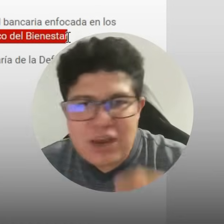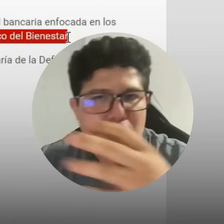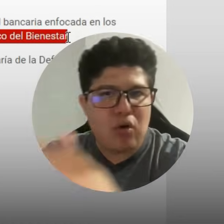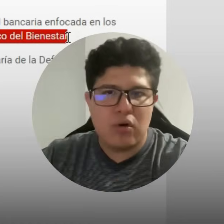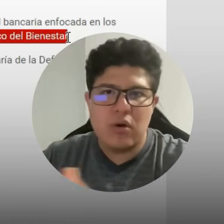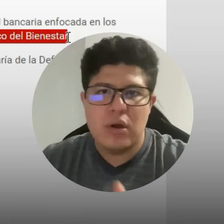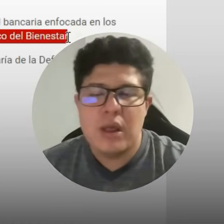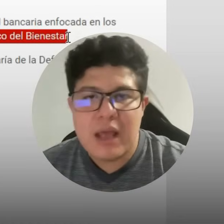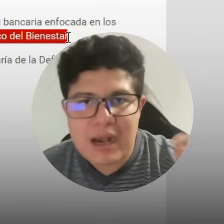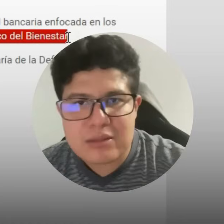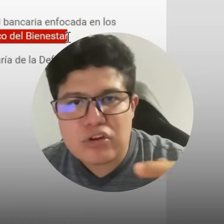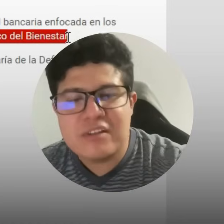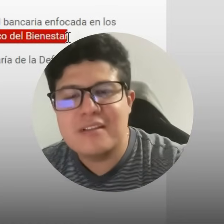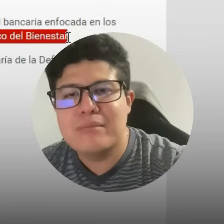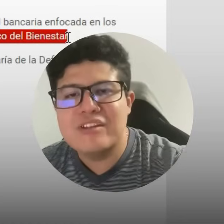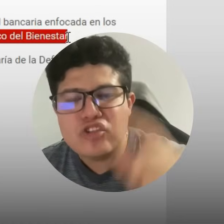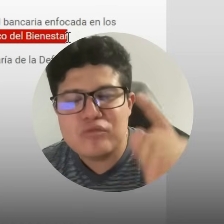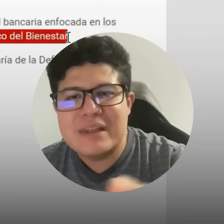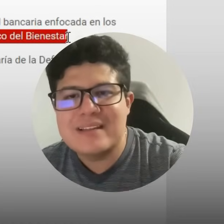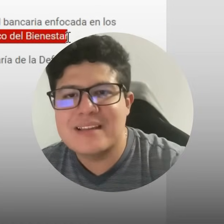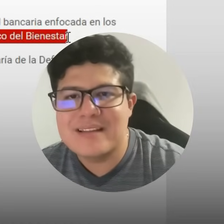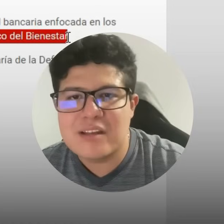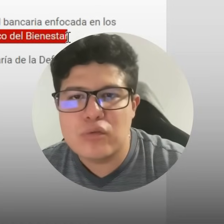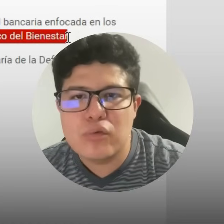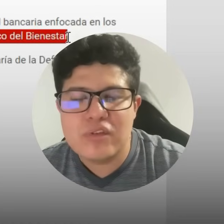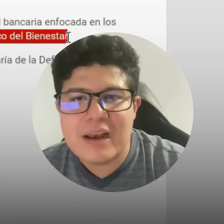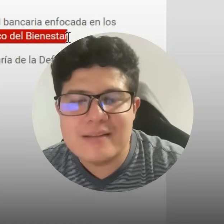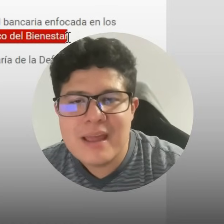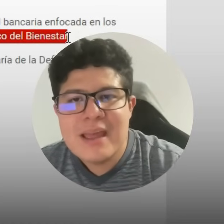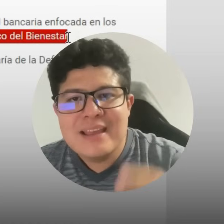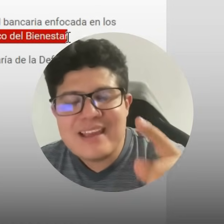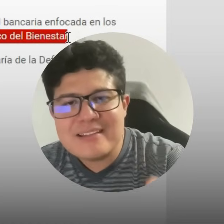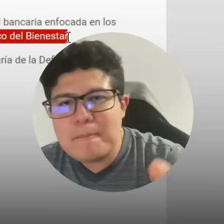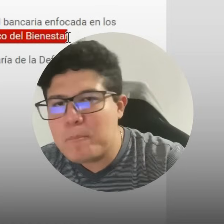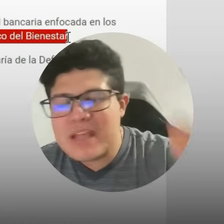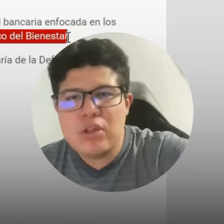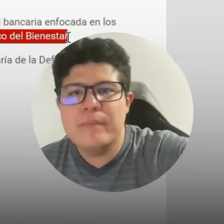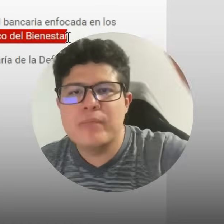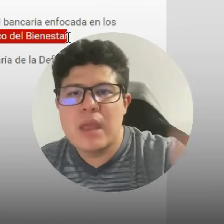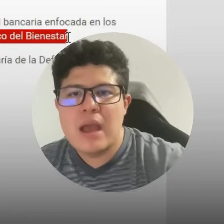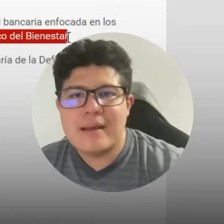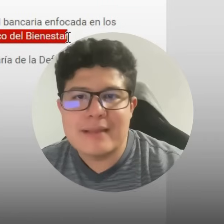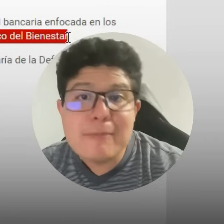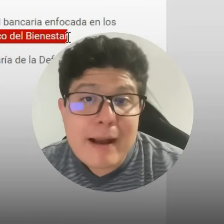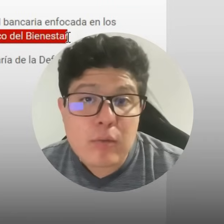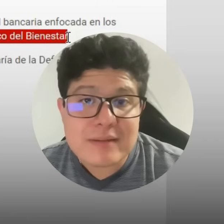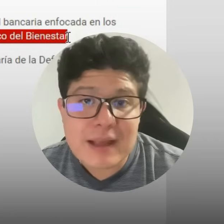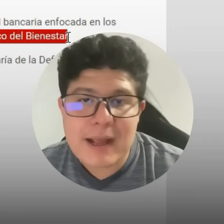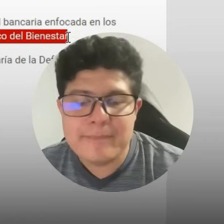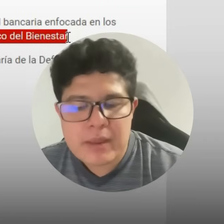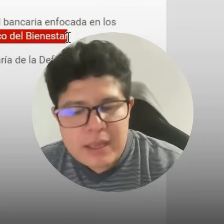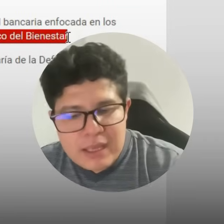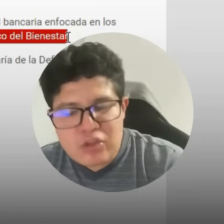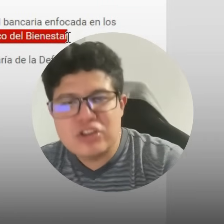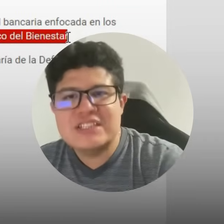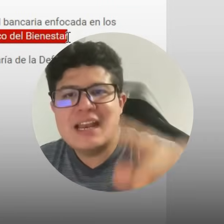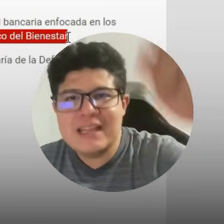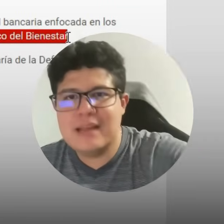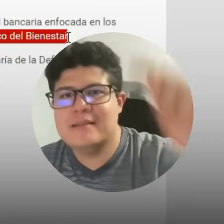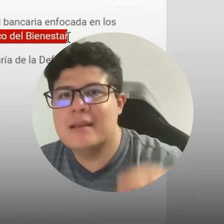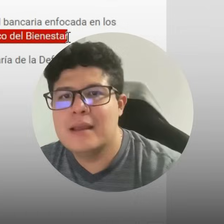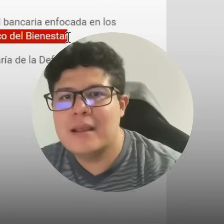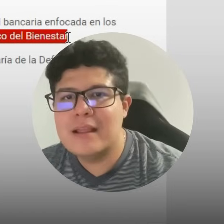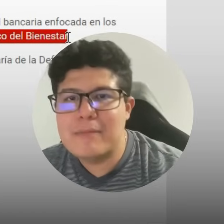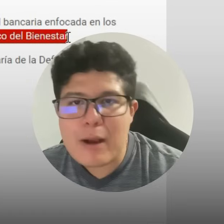México y lo logró el 14 este mes 27 sucursales ya se empinó hasta el Banco Azteca y Don